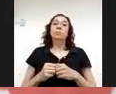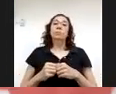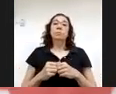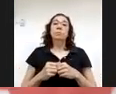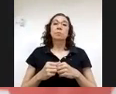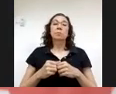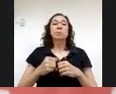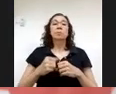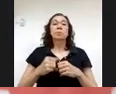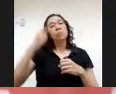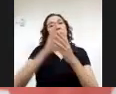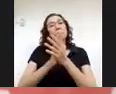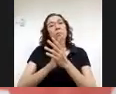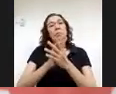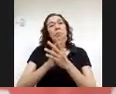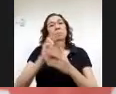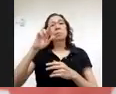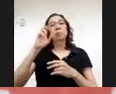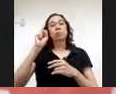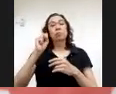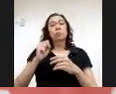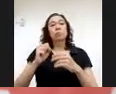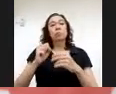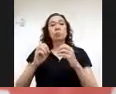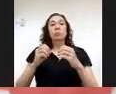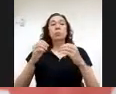Se cree que el virus circulaba desde